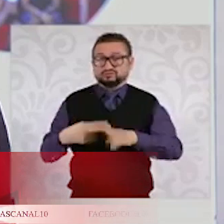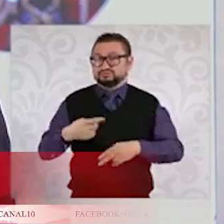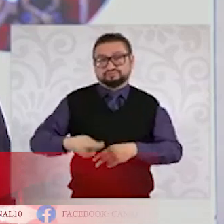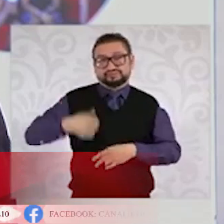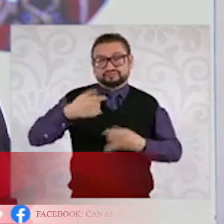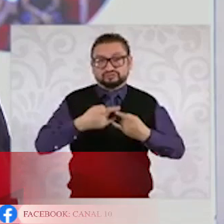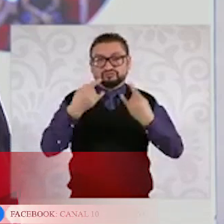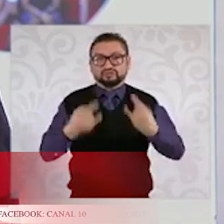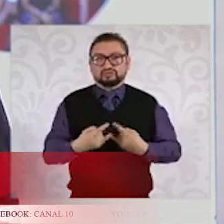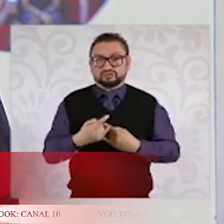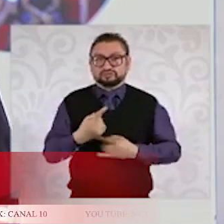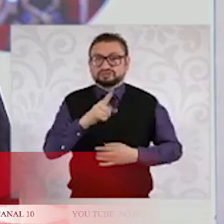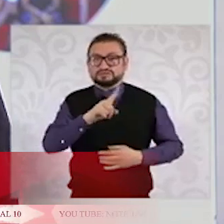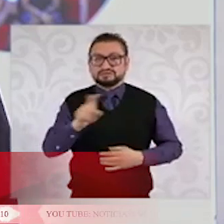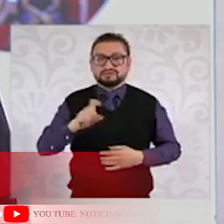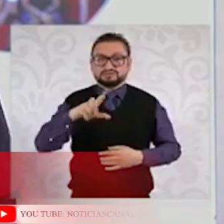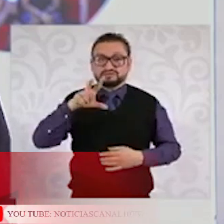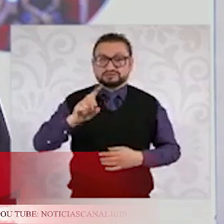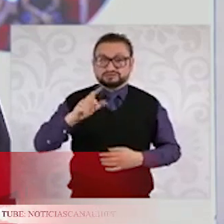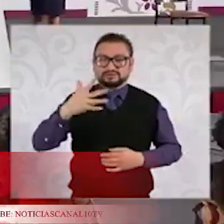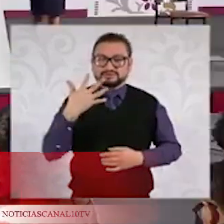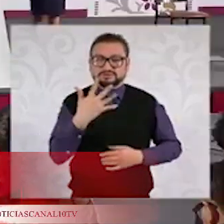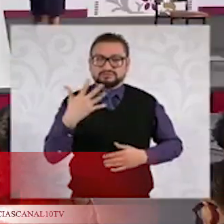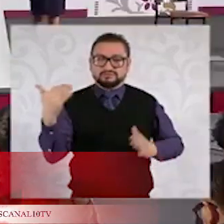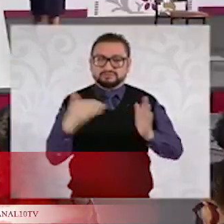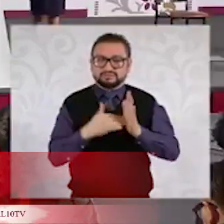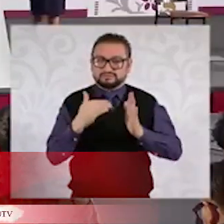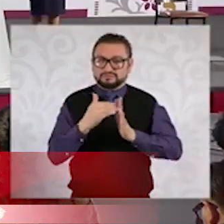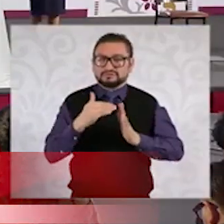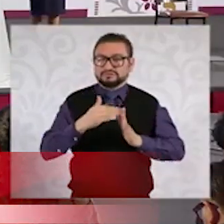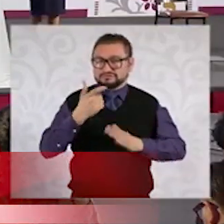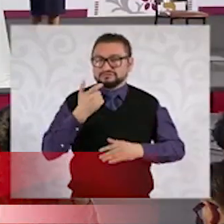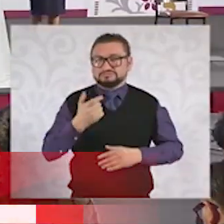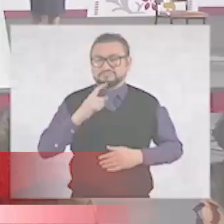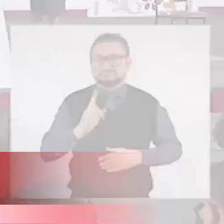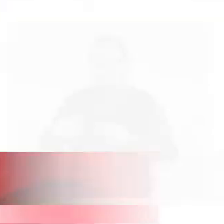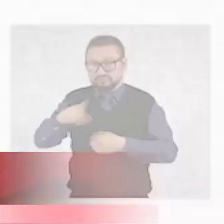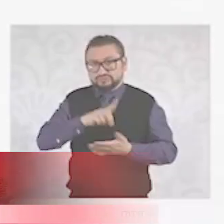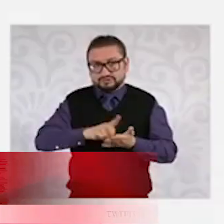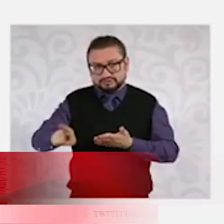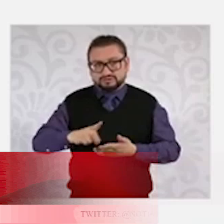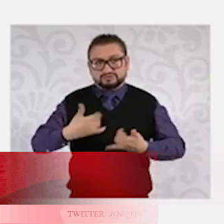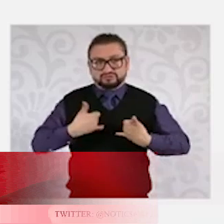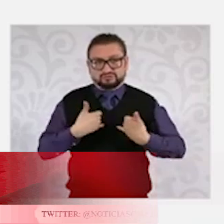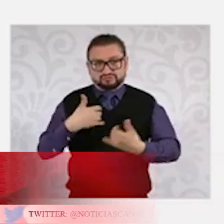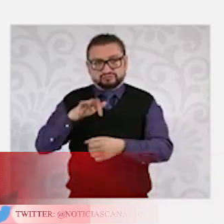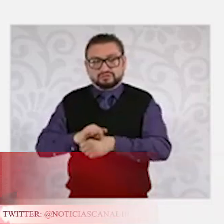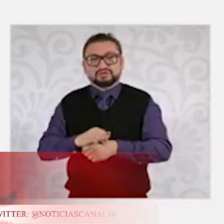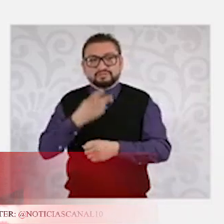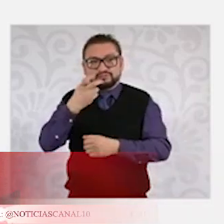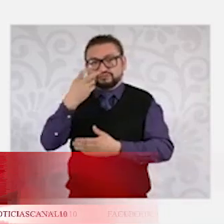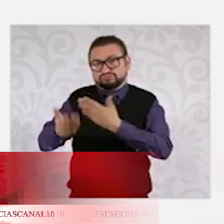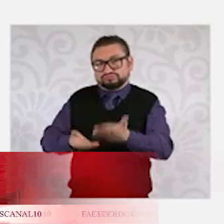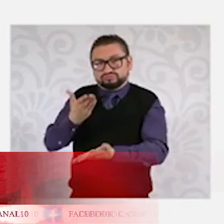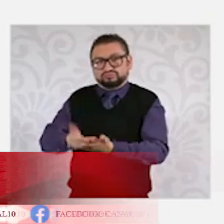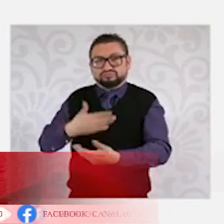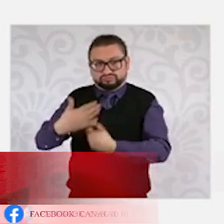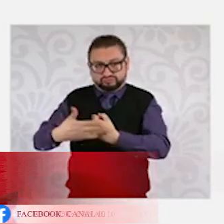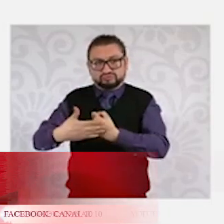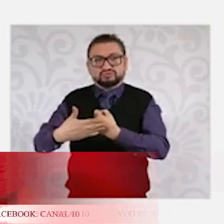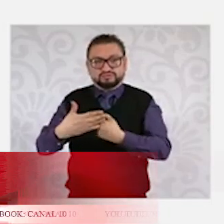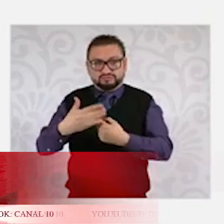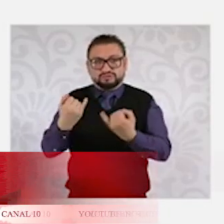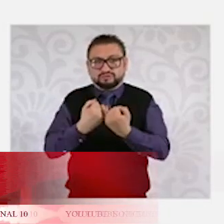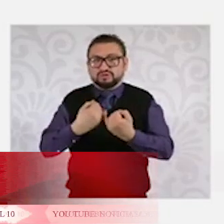país de más de 135,000 millones de pesos en 6 años se va a hacer la incorporación de los